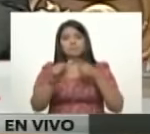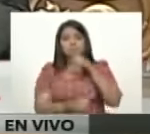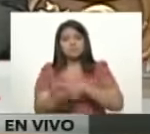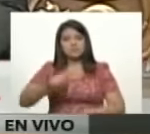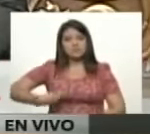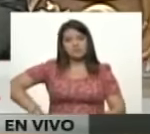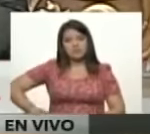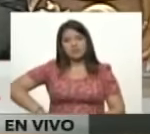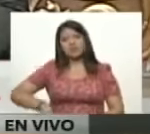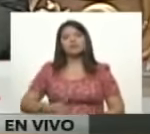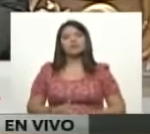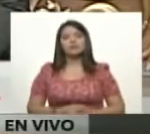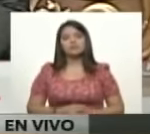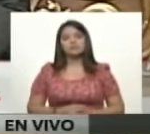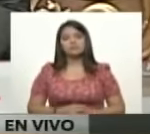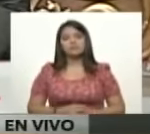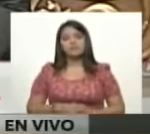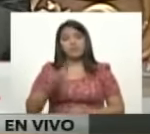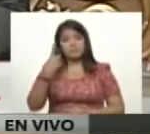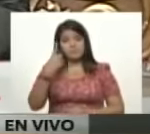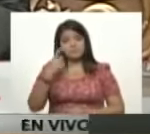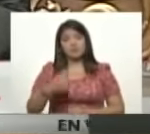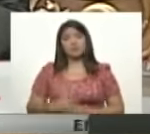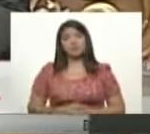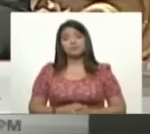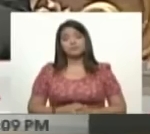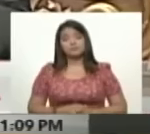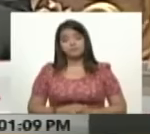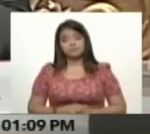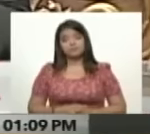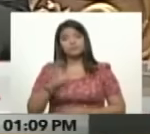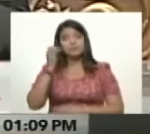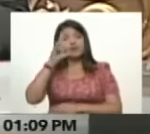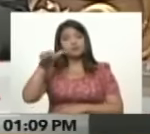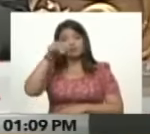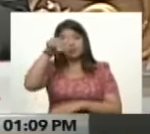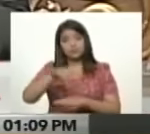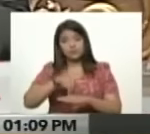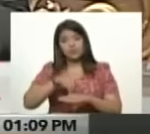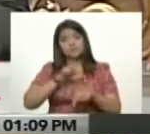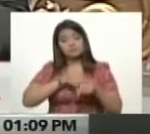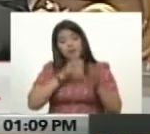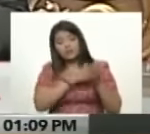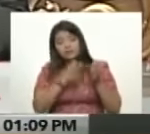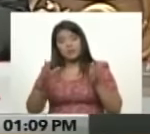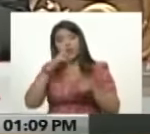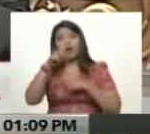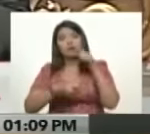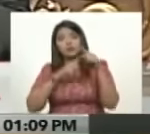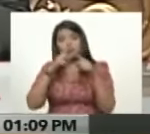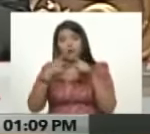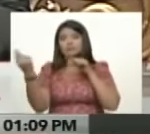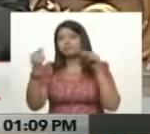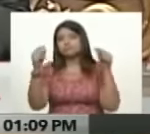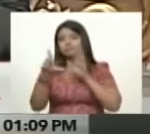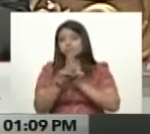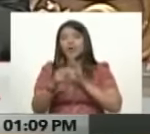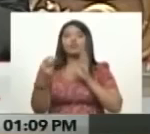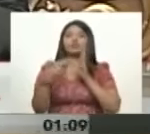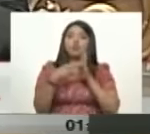Octavio Marco Pérez como primer vicepresidente de la Asamblea Nacional para el periodo anual de sesiones ordinarias